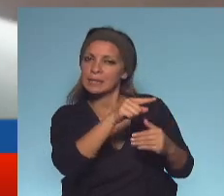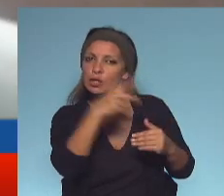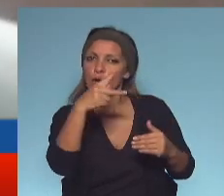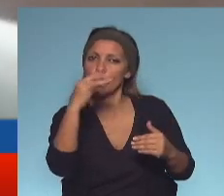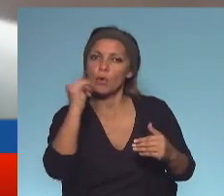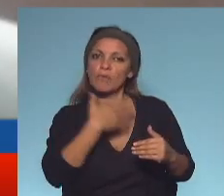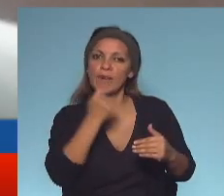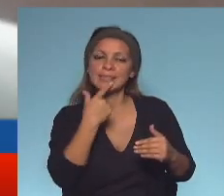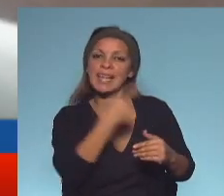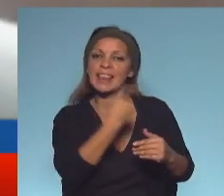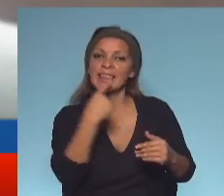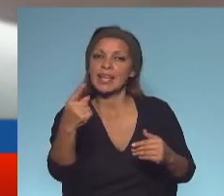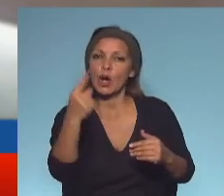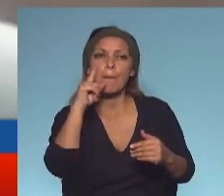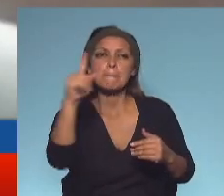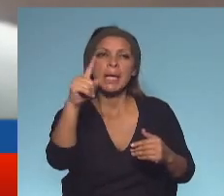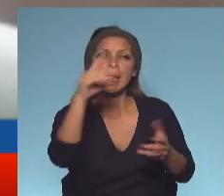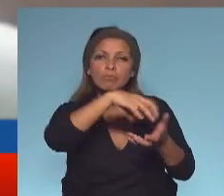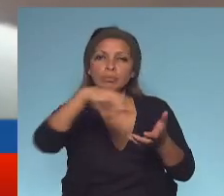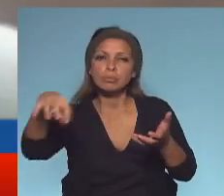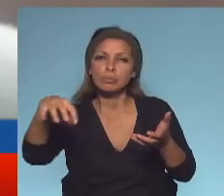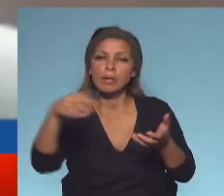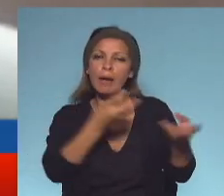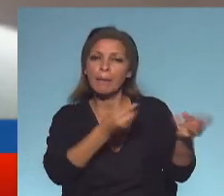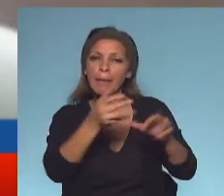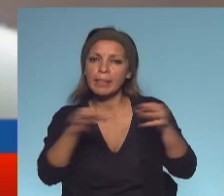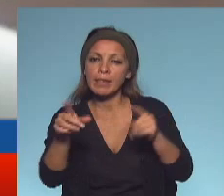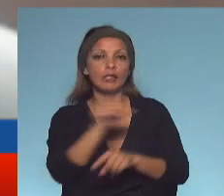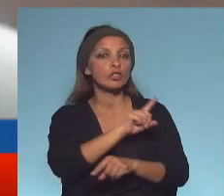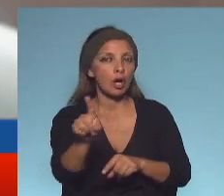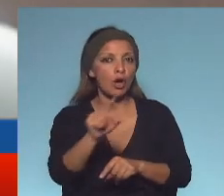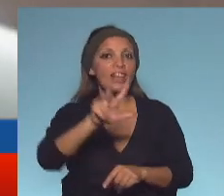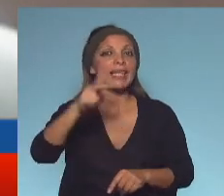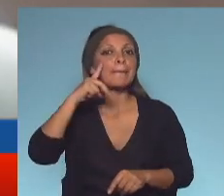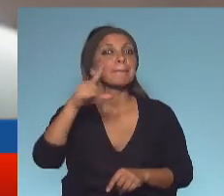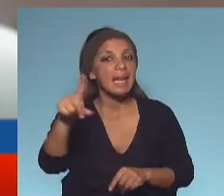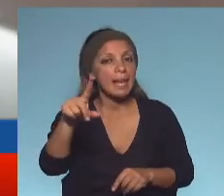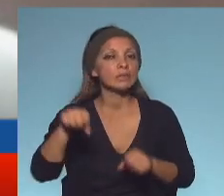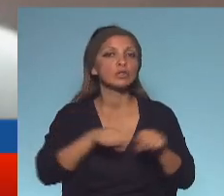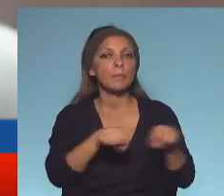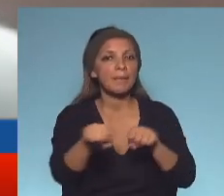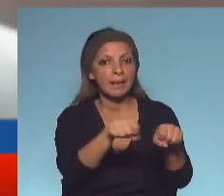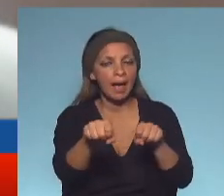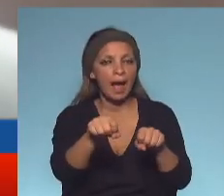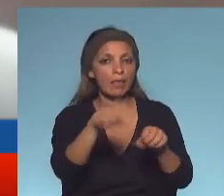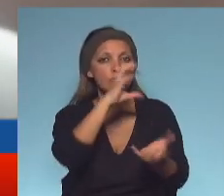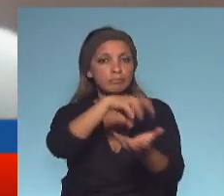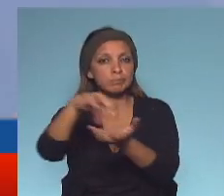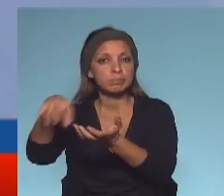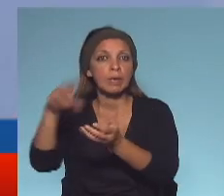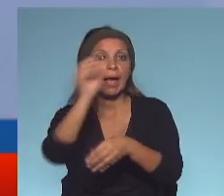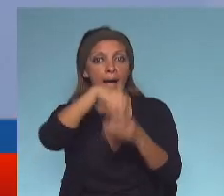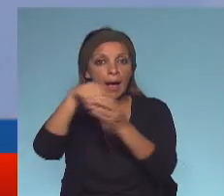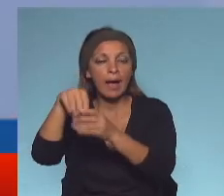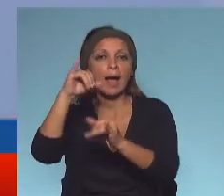1000 bocas de expendio en el país, son 3000 bocas de expendio. 3000 supermercados en donde esta